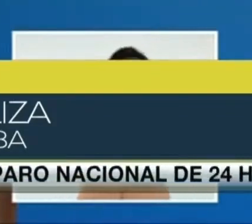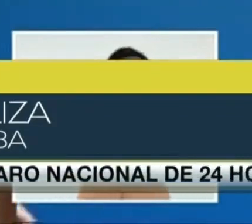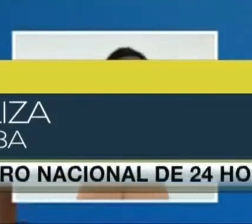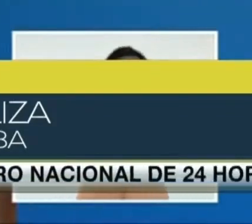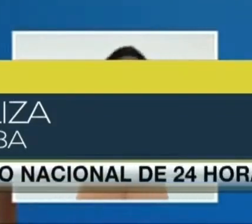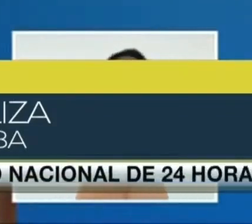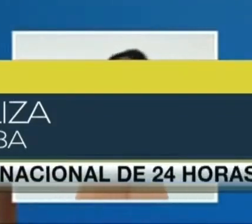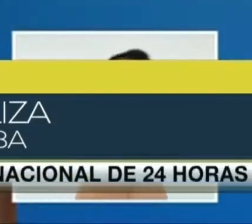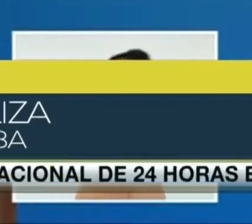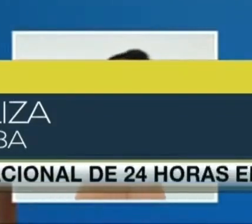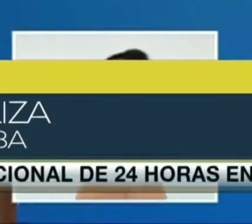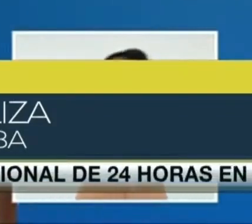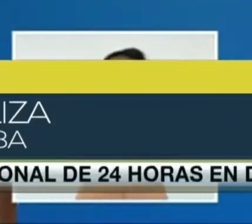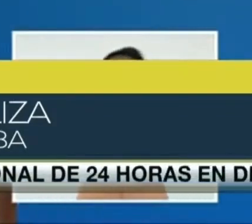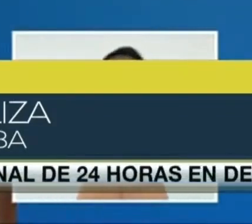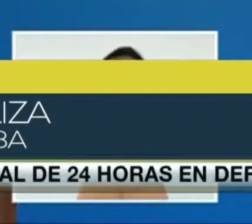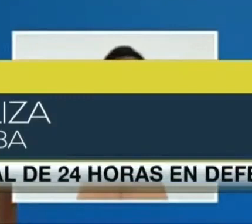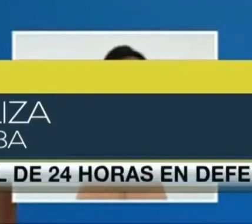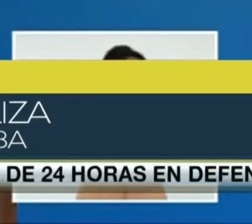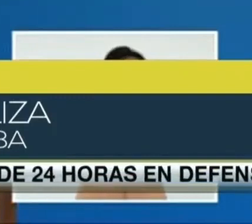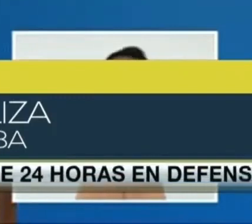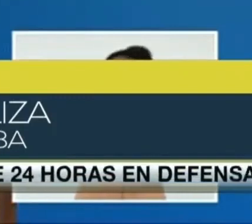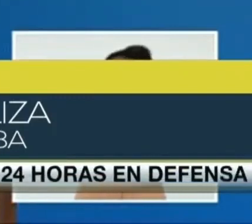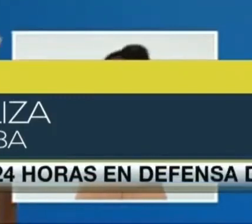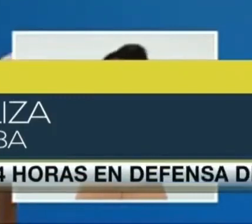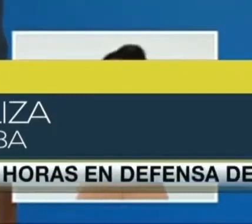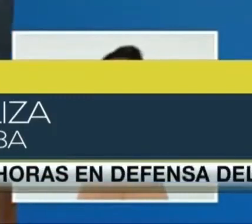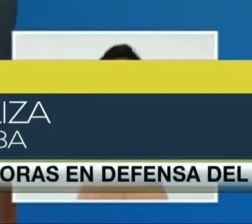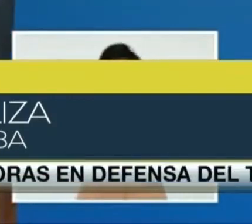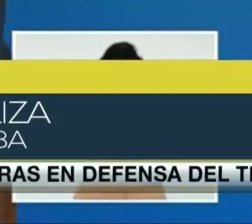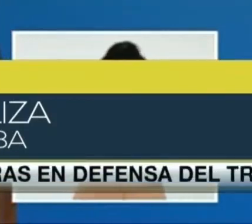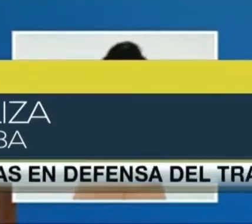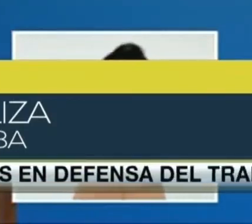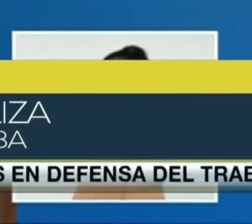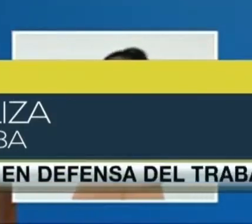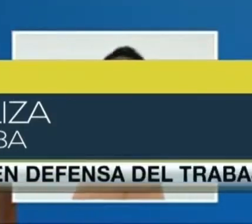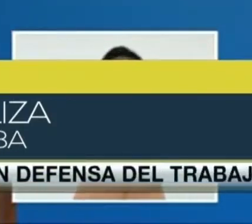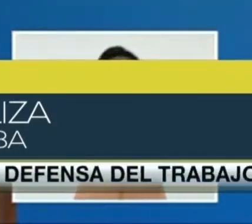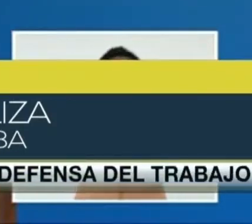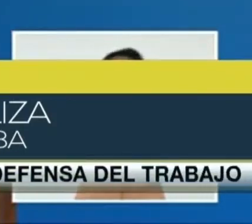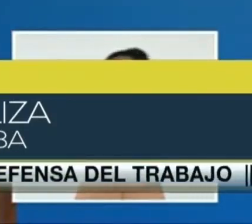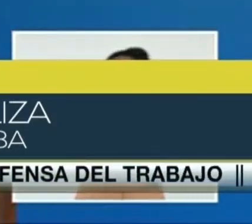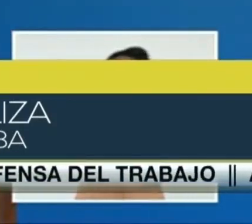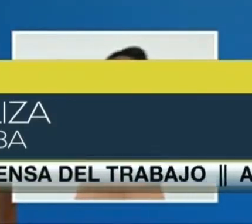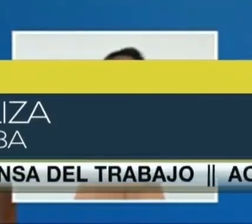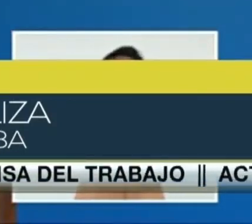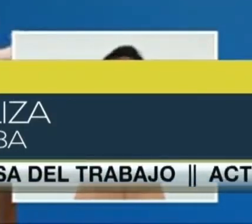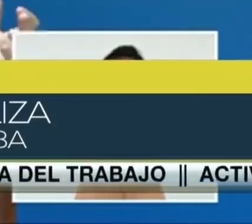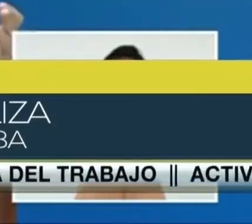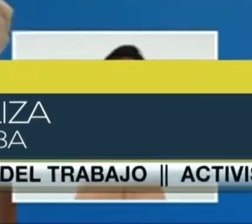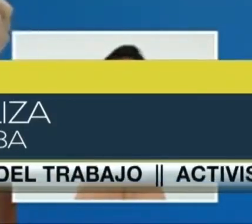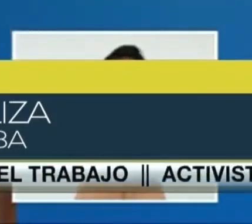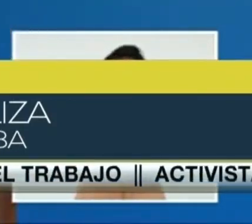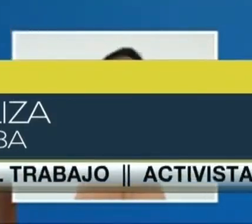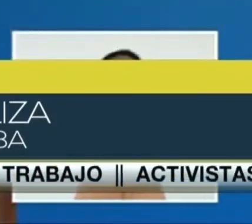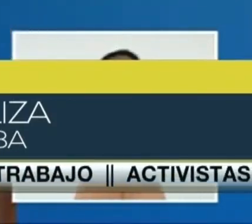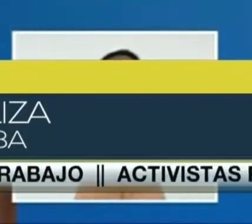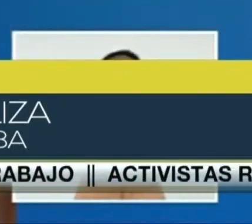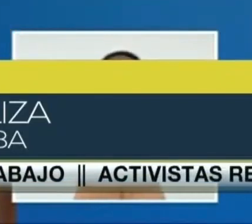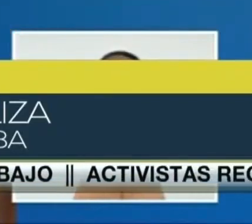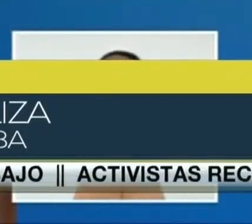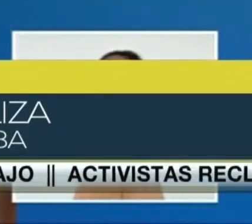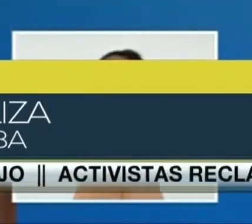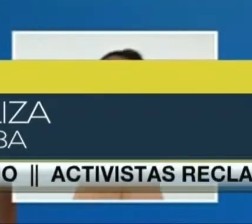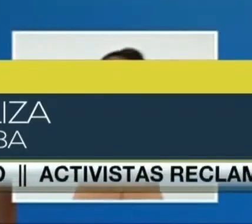de medicamentos y las condiciones difíciles en que estamos viviendo en estos días por la coincidencia